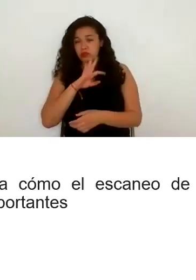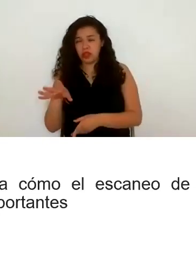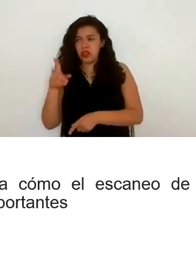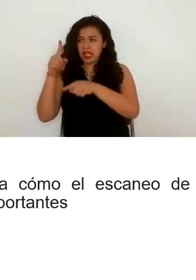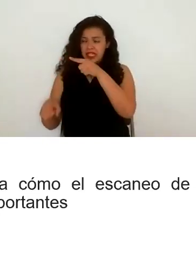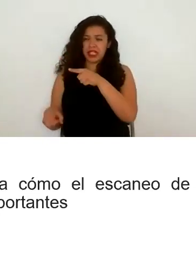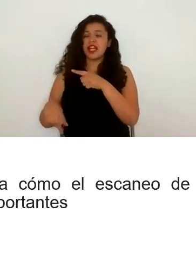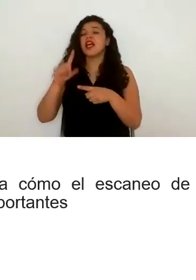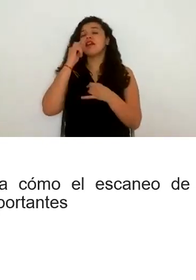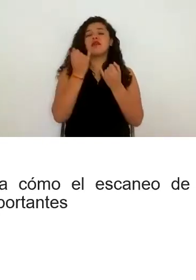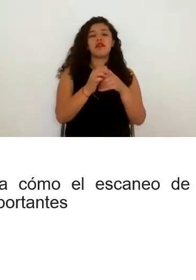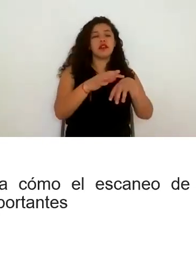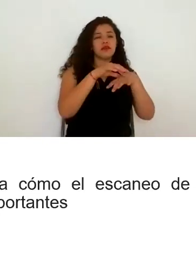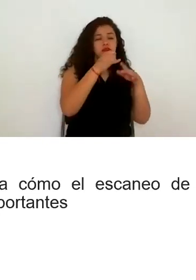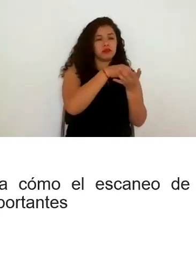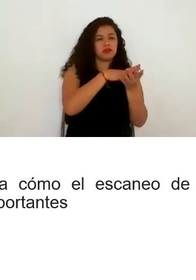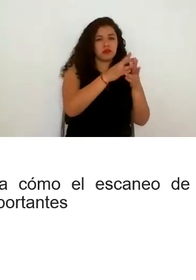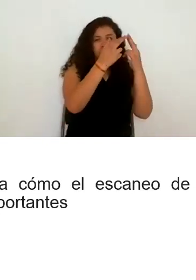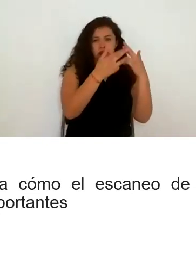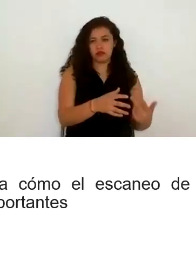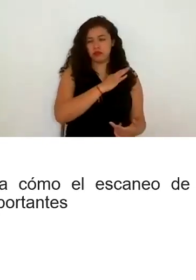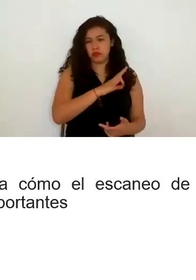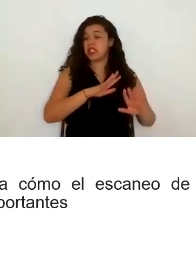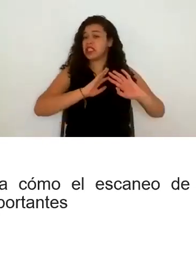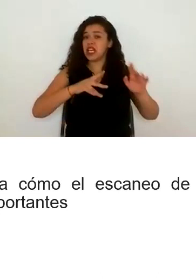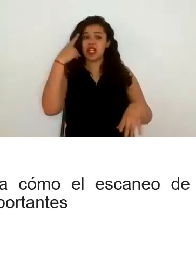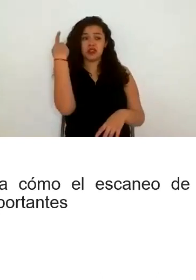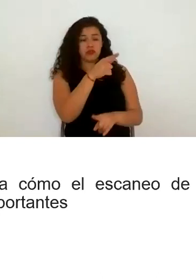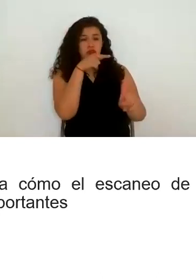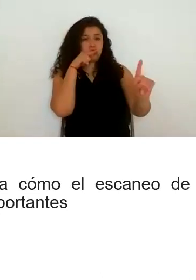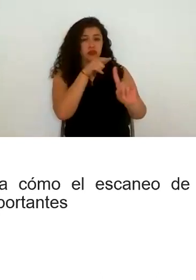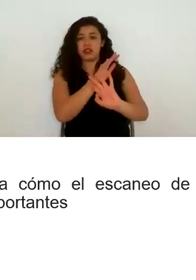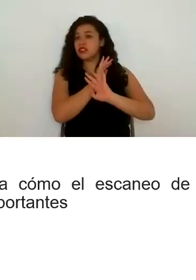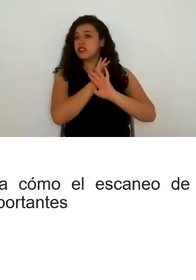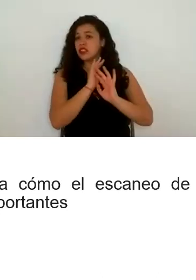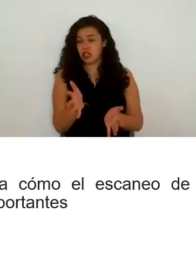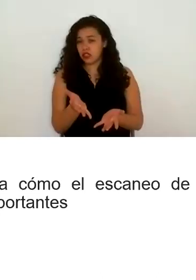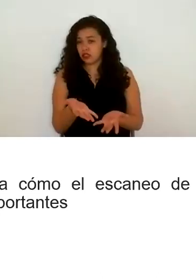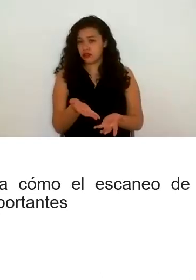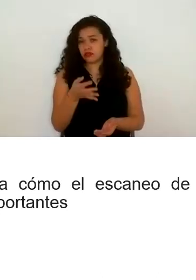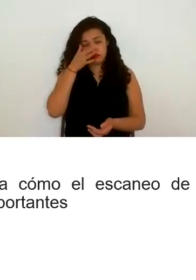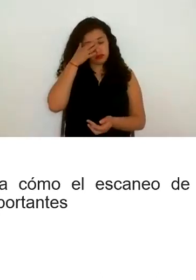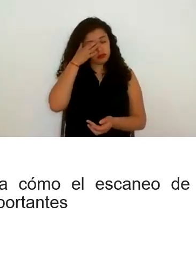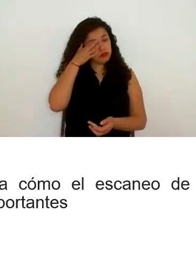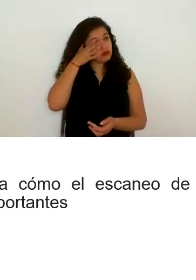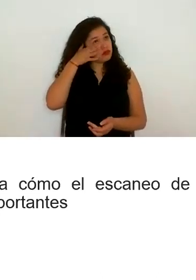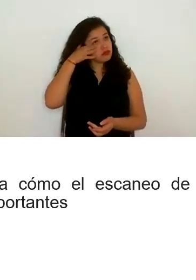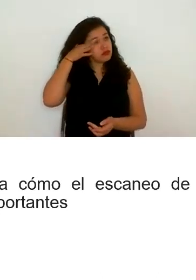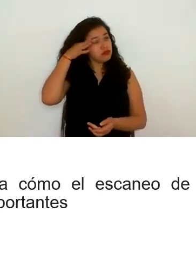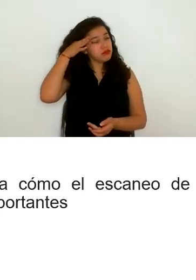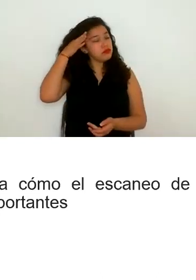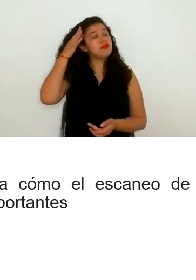también el documento impreso porque ya cumplió su vida, ¿no? Entonces, o lo mismo pasa con